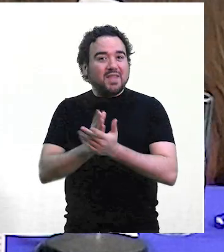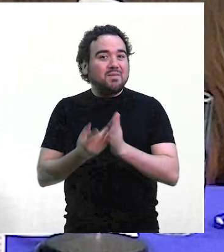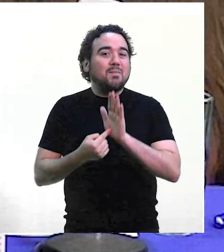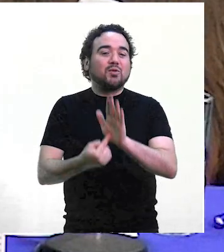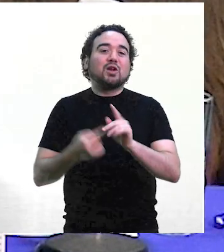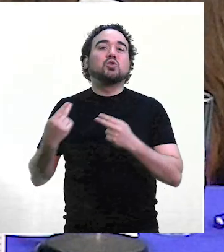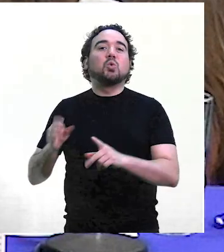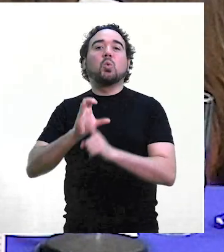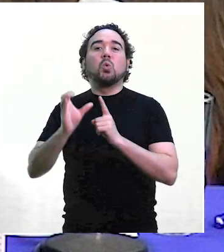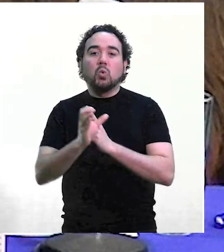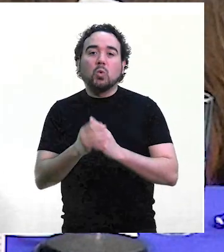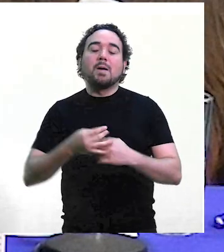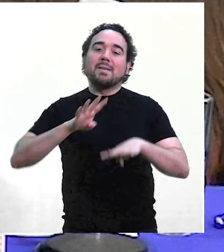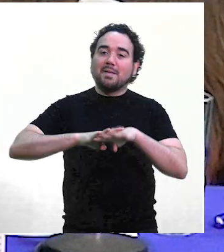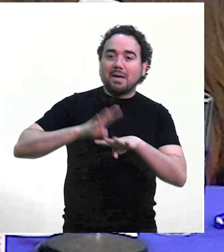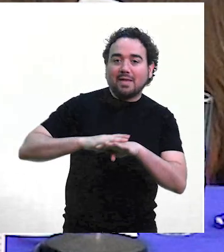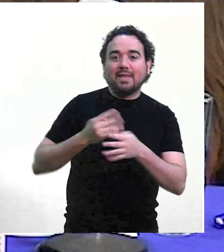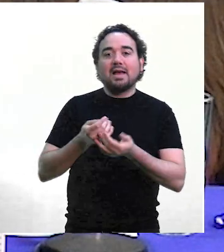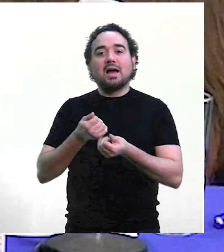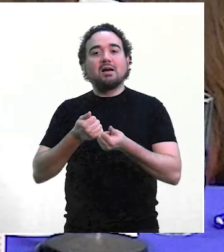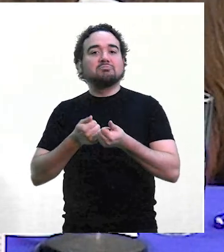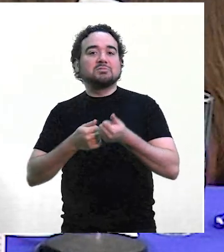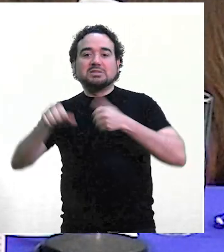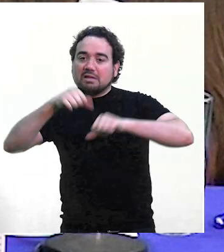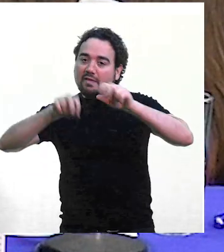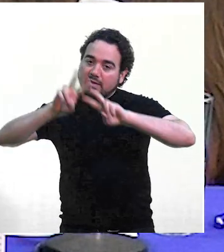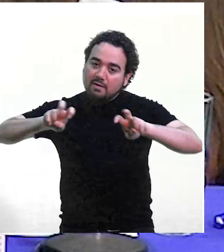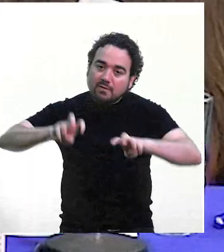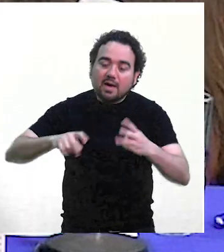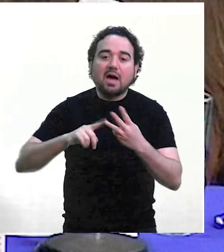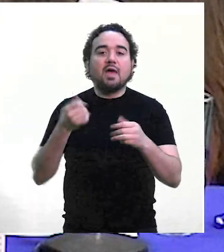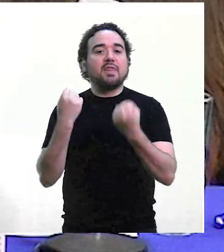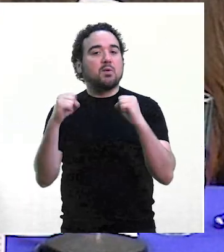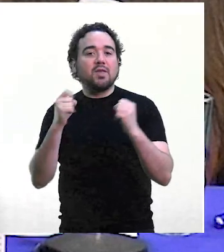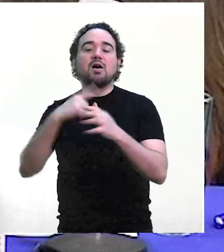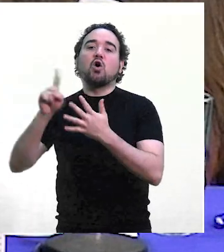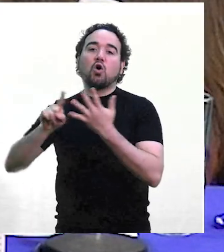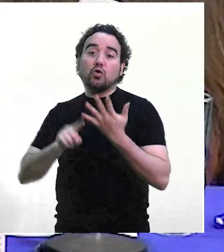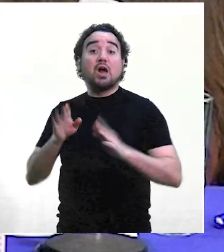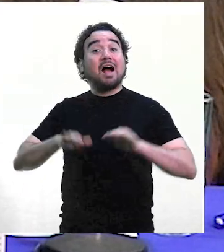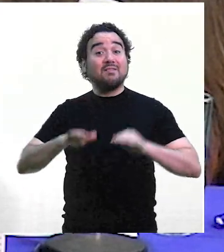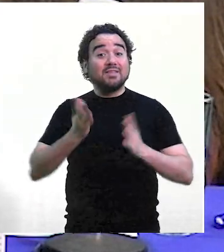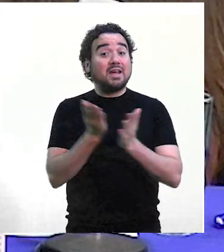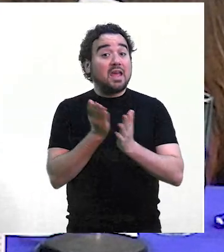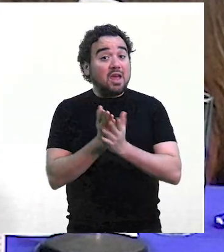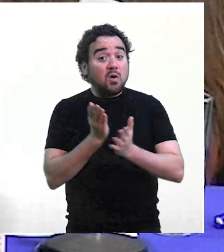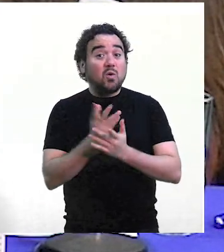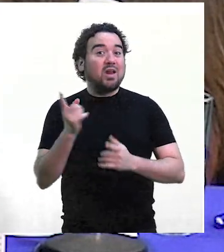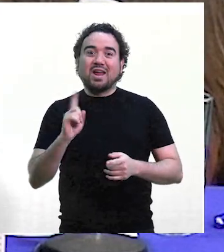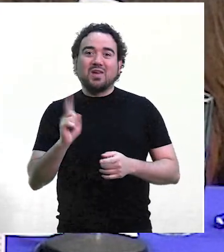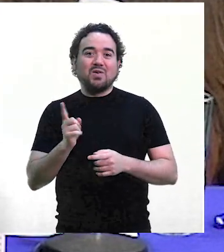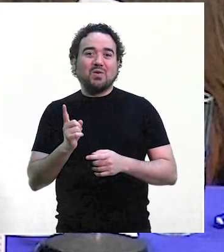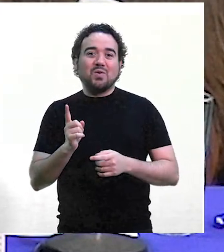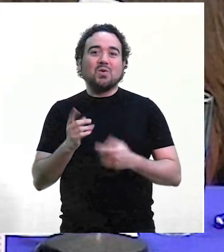como decíamos al principio, deben tener cultura matemática, científica, deportiva, etcétera. Y claro, muchas veces